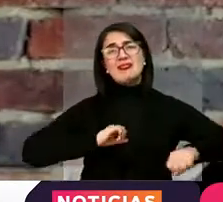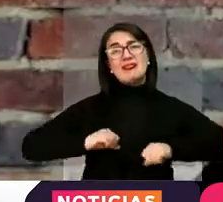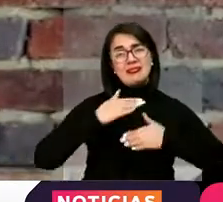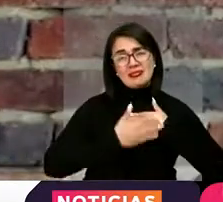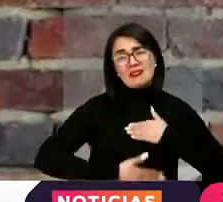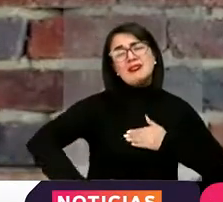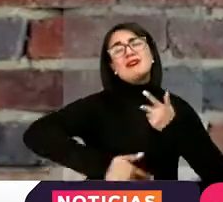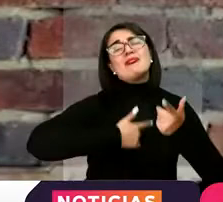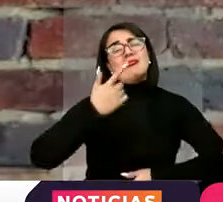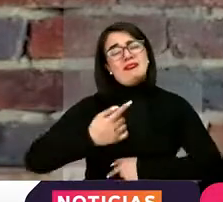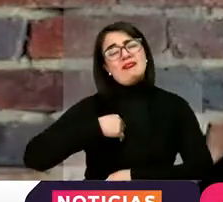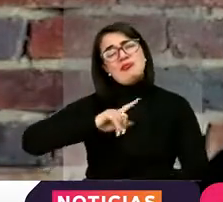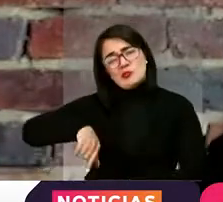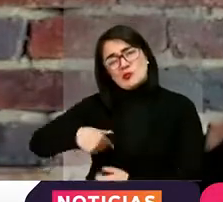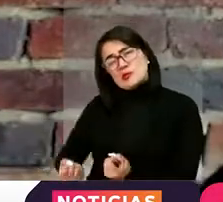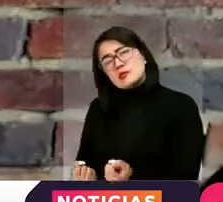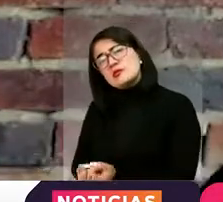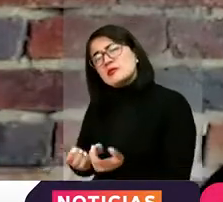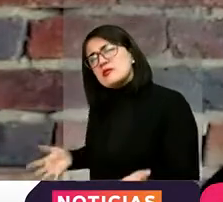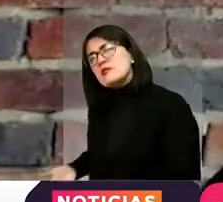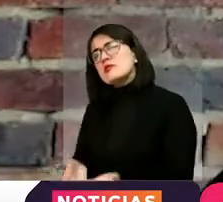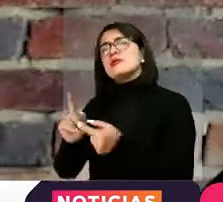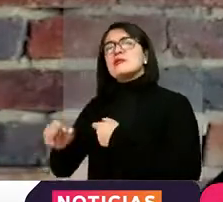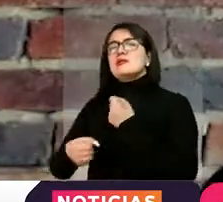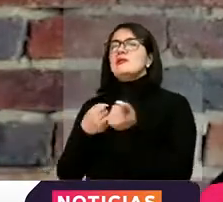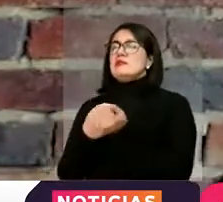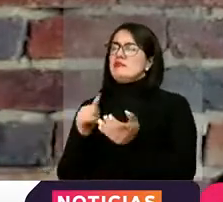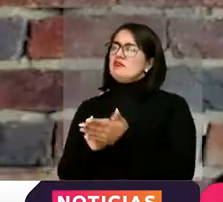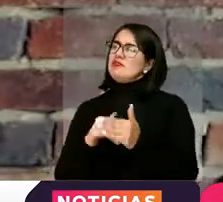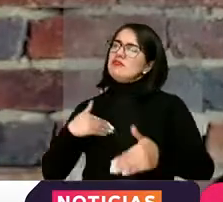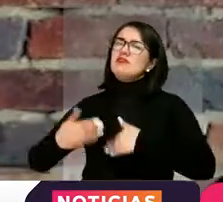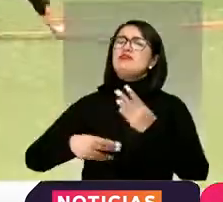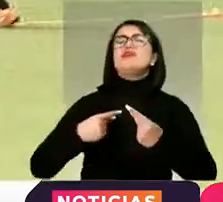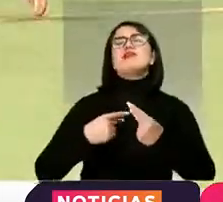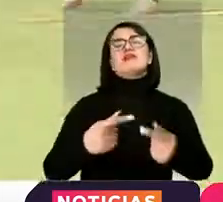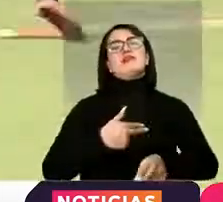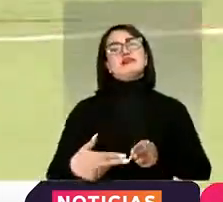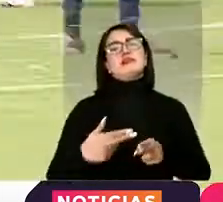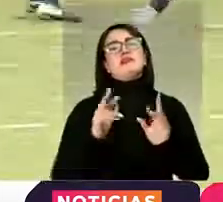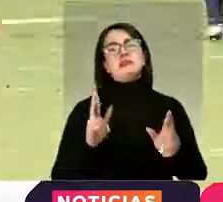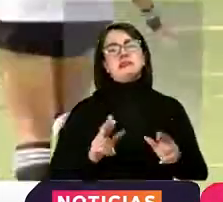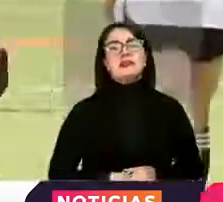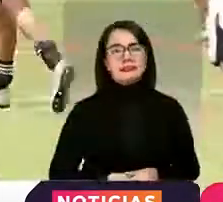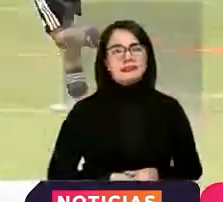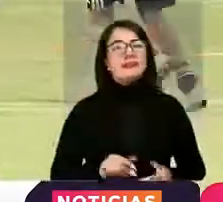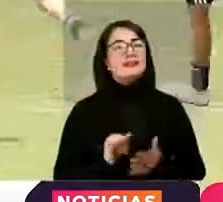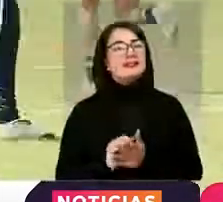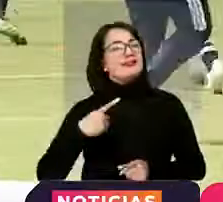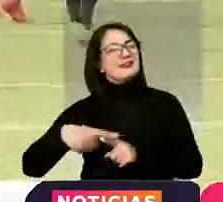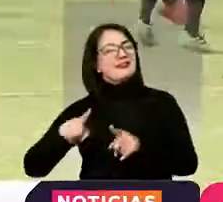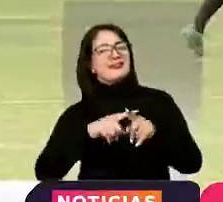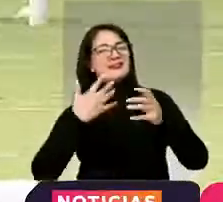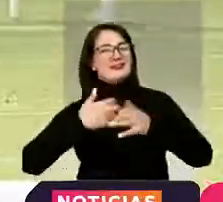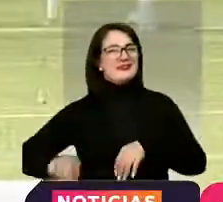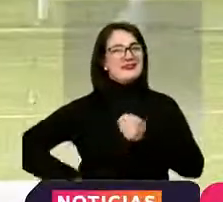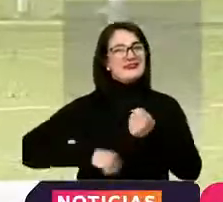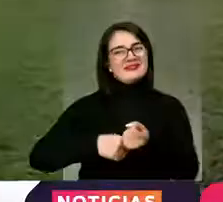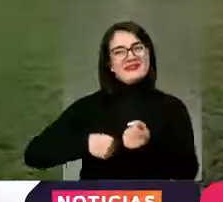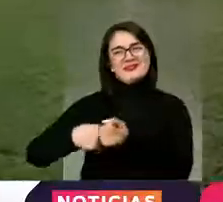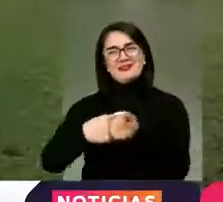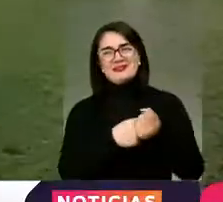y nosotros simplemente queremos aportar a que este camino se haga lo más corto posible. Más empresas siguen sumándose a la causa del fútbol